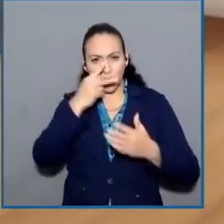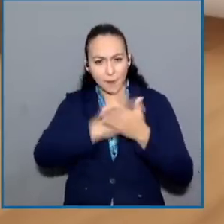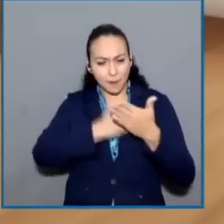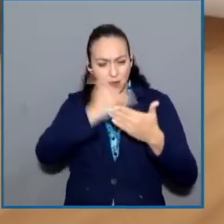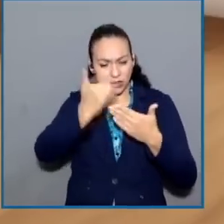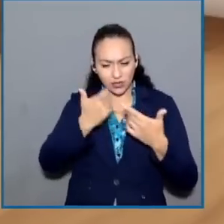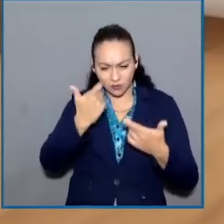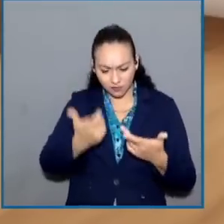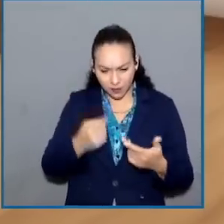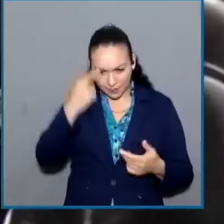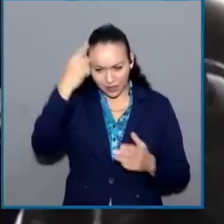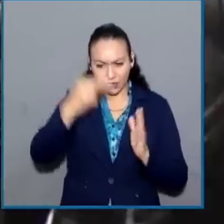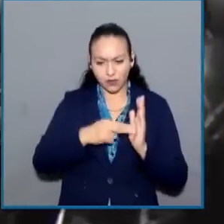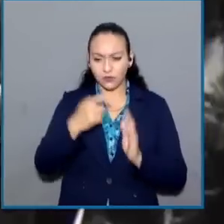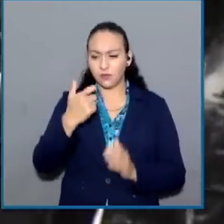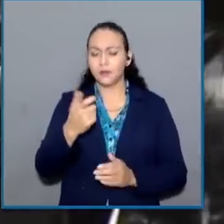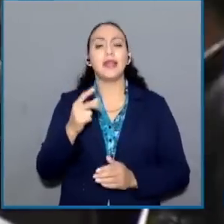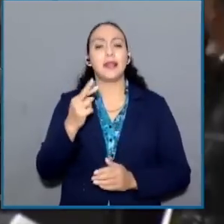2025.